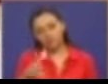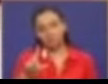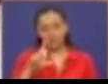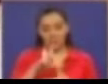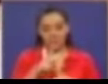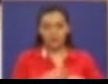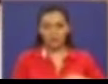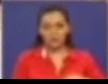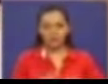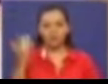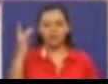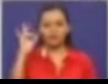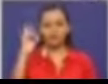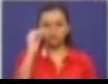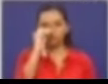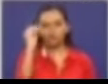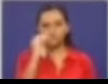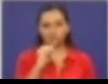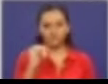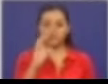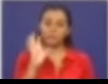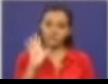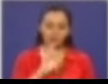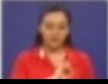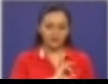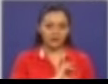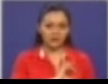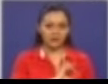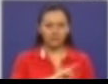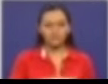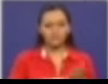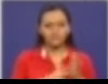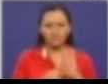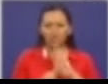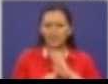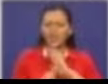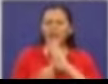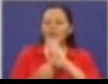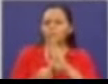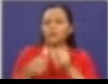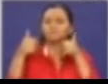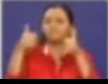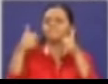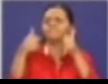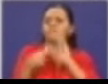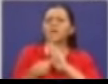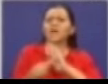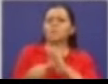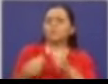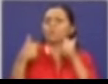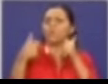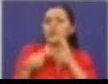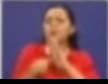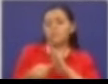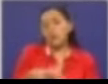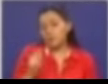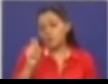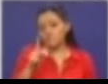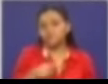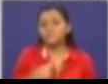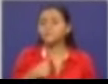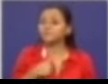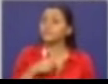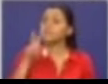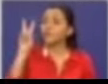casi 18%. Chile, ejemplo de neoliberalismo, de Estado mínimo, de acuerdo a algunos que no entienden nada,